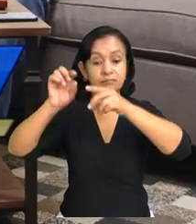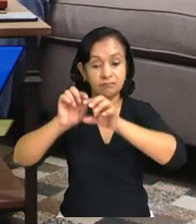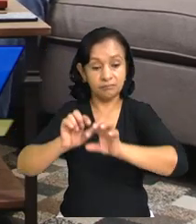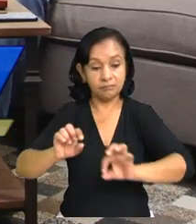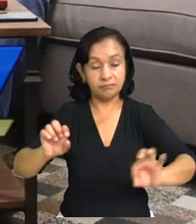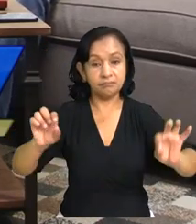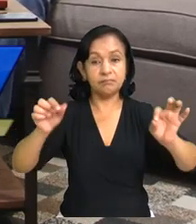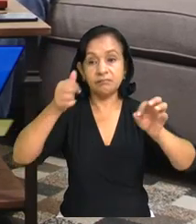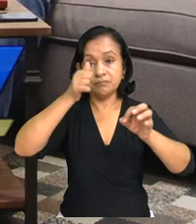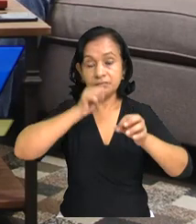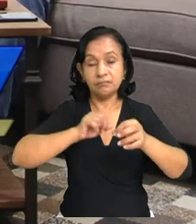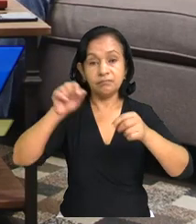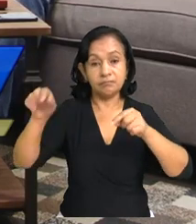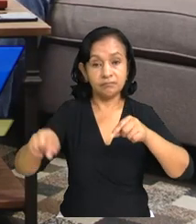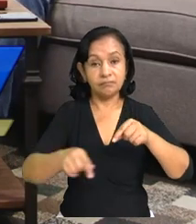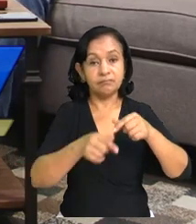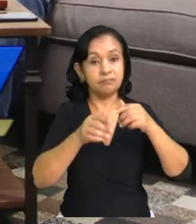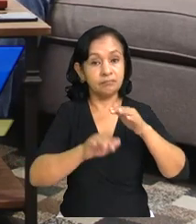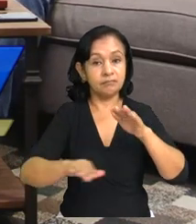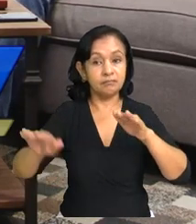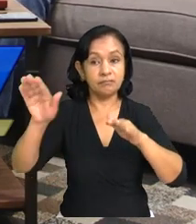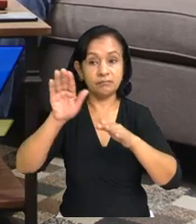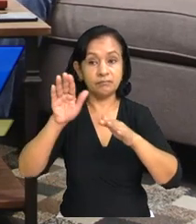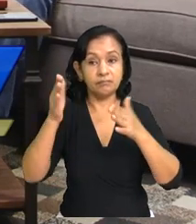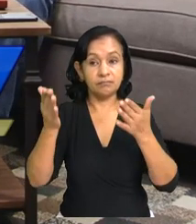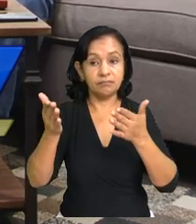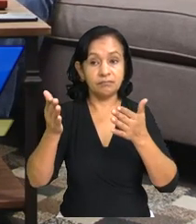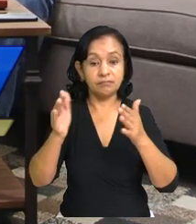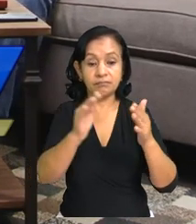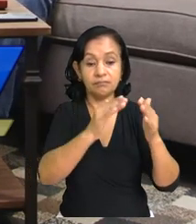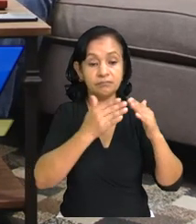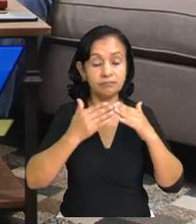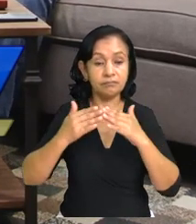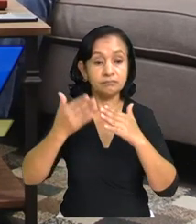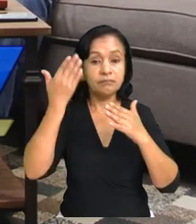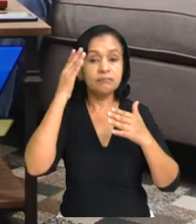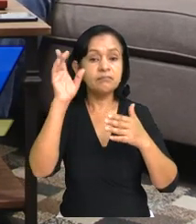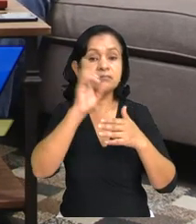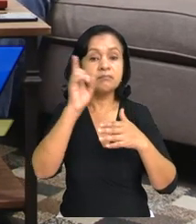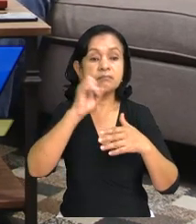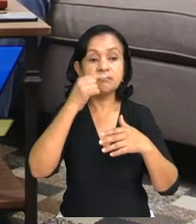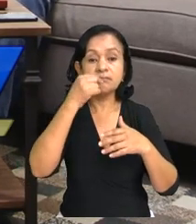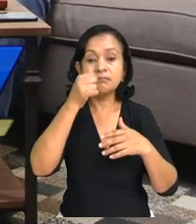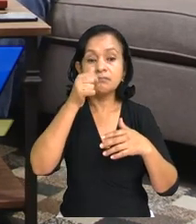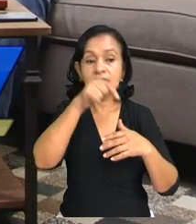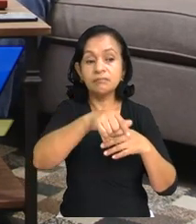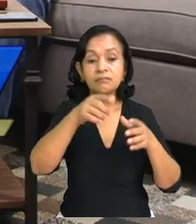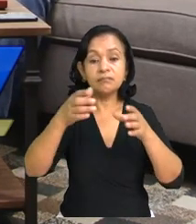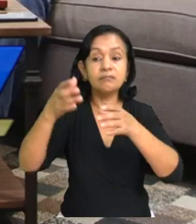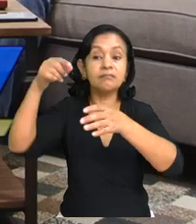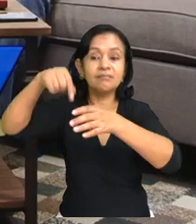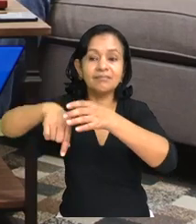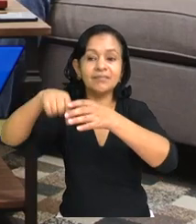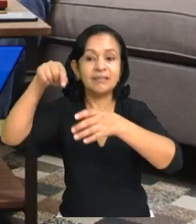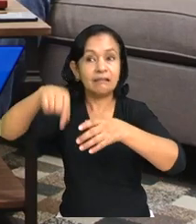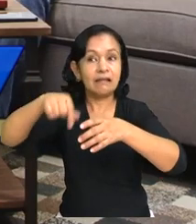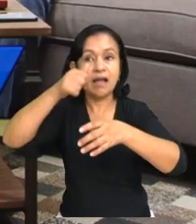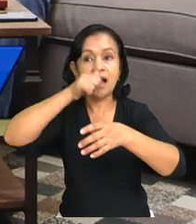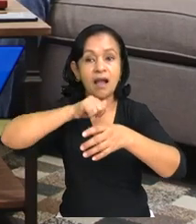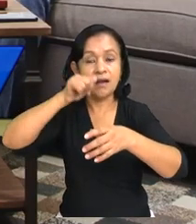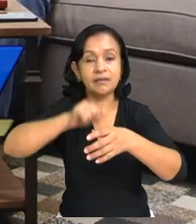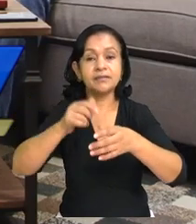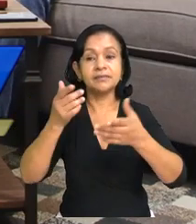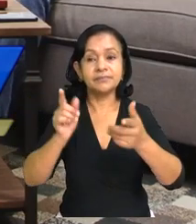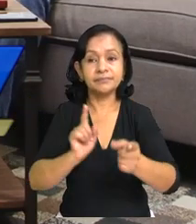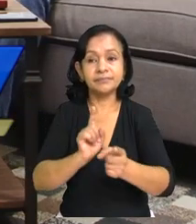tenés que bombear el agua para que llegue, mientras que vos trabajaste con la comunidad y sabes cómo conseguir el agua, y a veces juntar, a veces hemos llegado